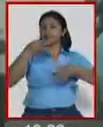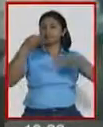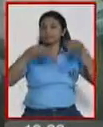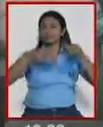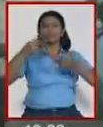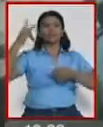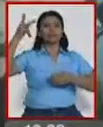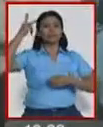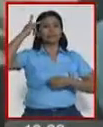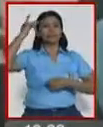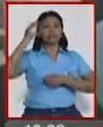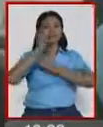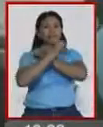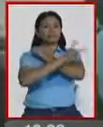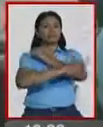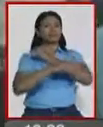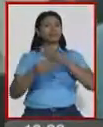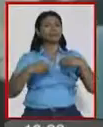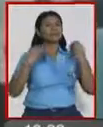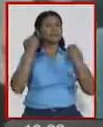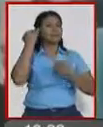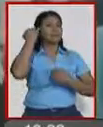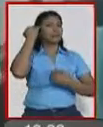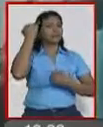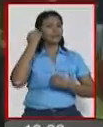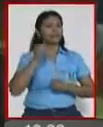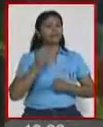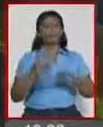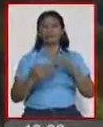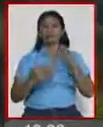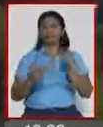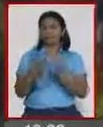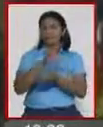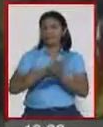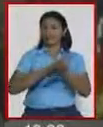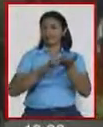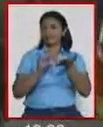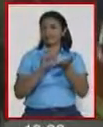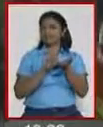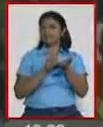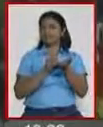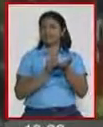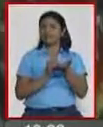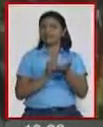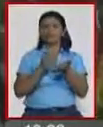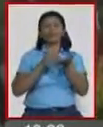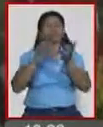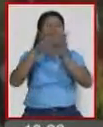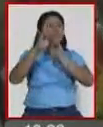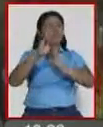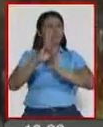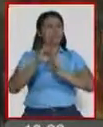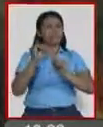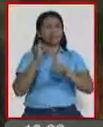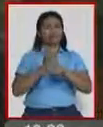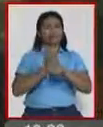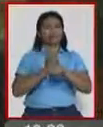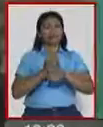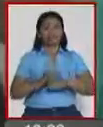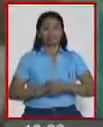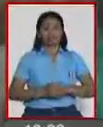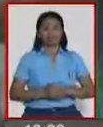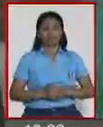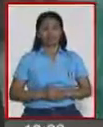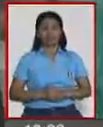para el país, dar un criterio totalmente parcializado nos parece una irresponsabilidad de parte